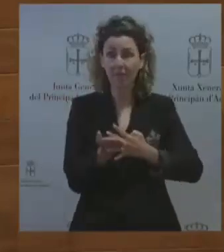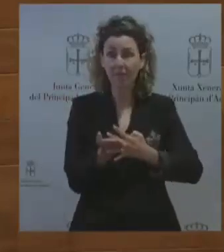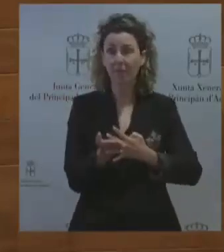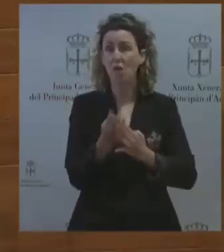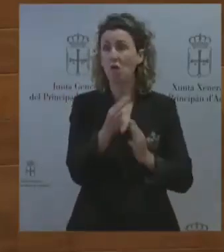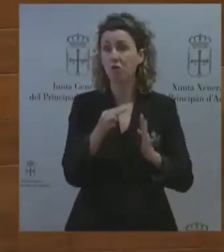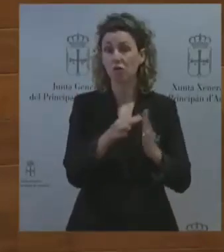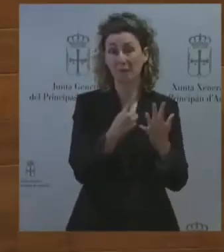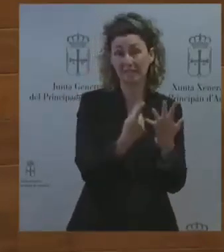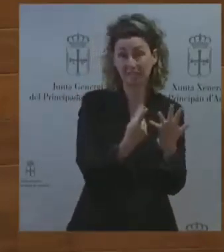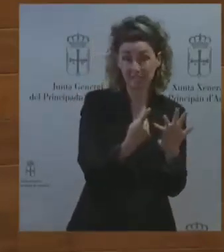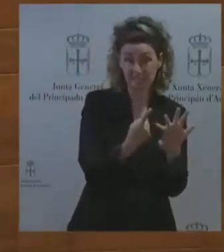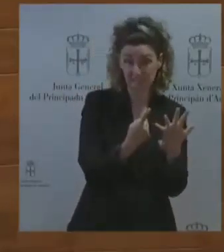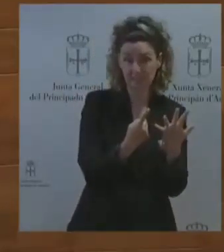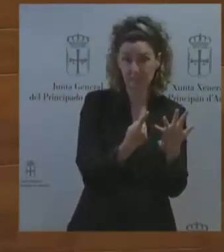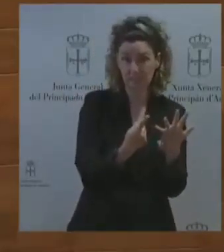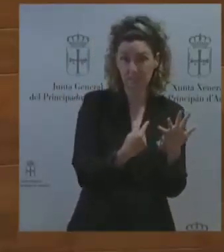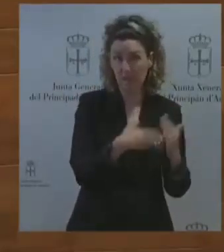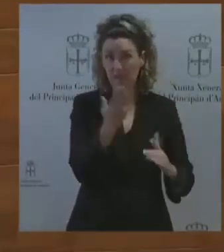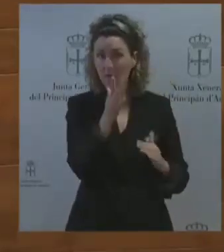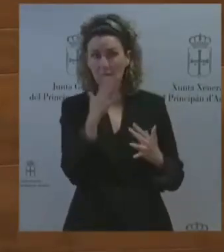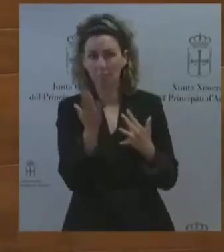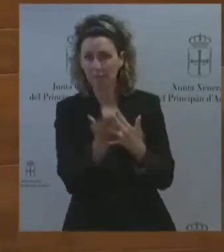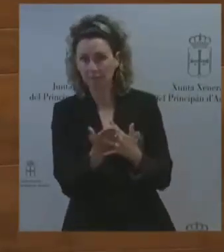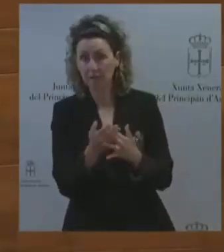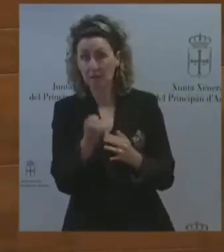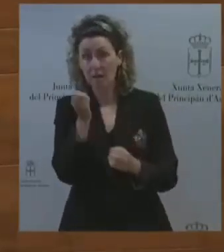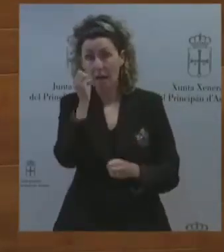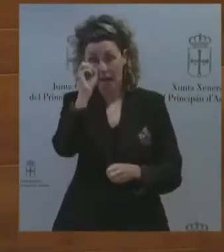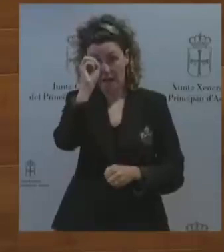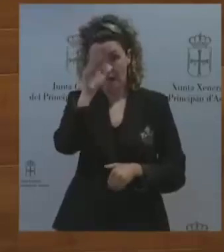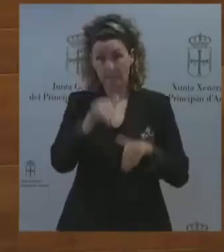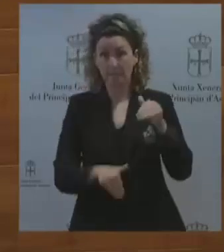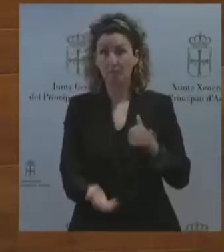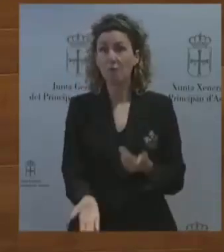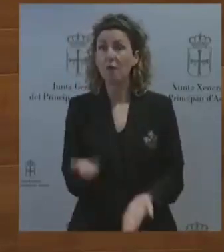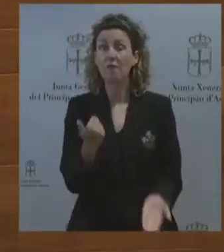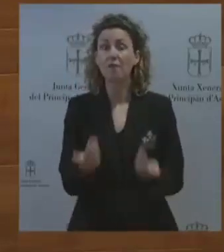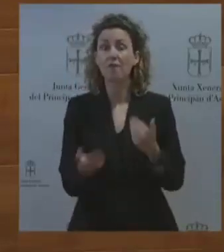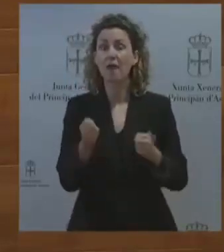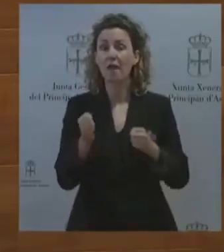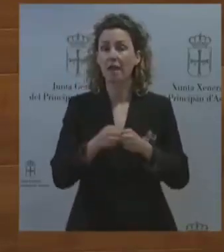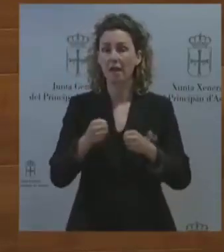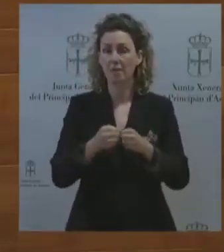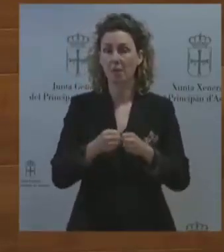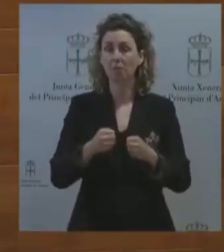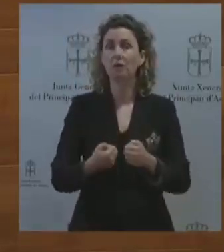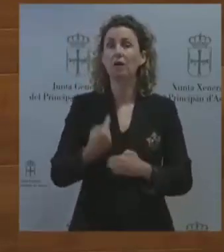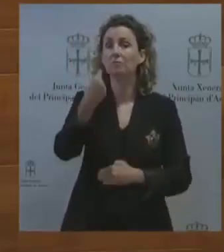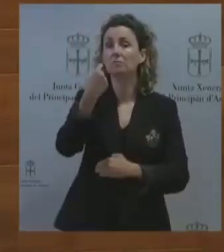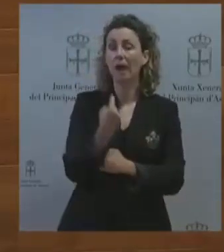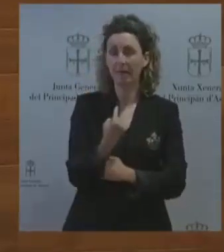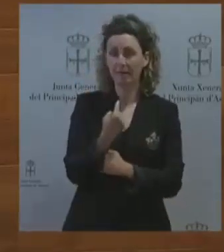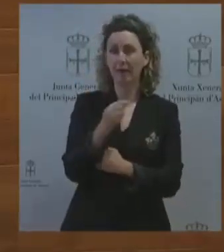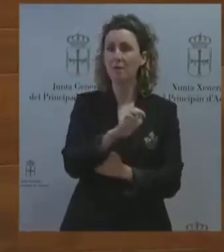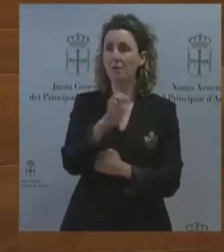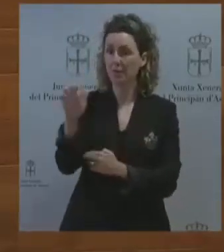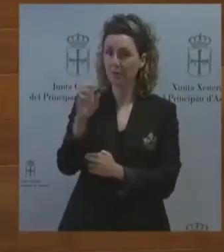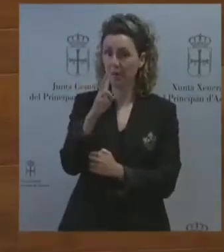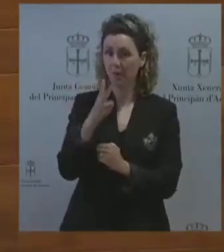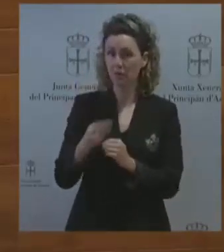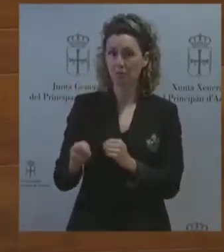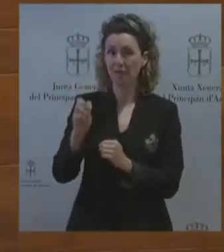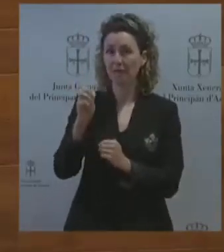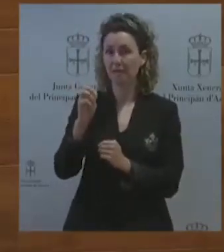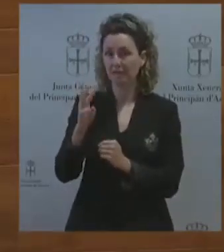de descarbonización que se plantea, siguiendo los dictámenes de la Agenda 2030, implicará un recorte de empleos. El ajuste supondrá